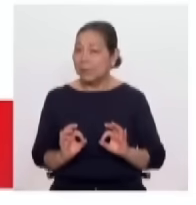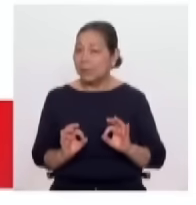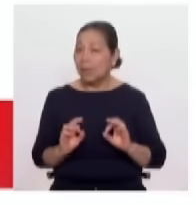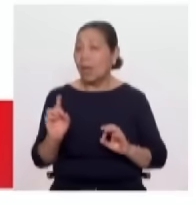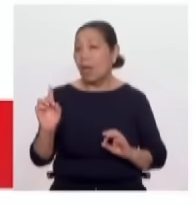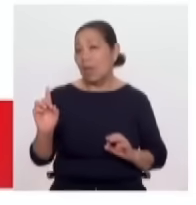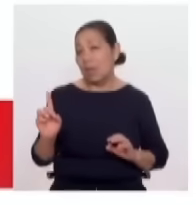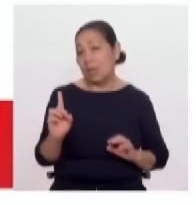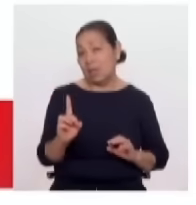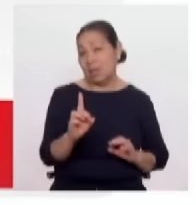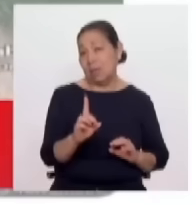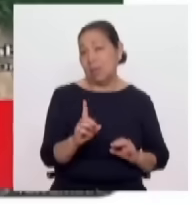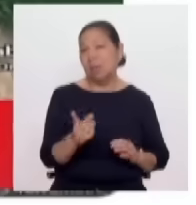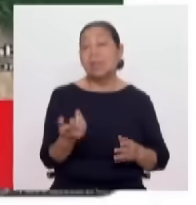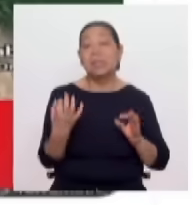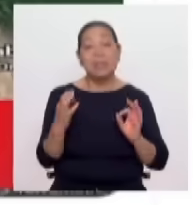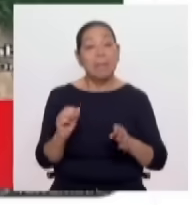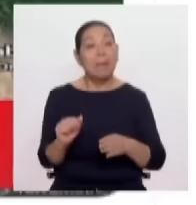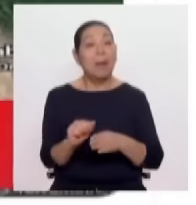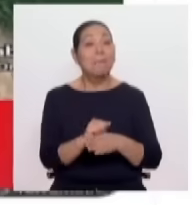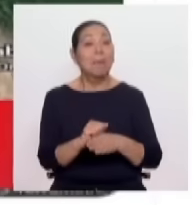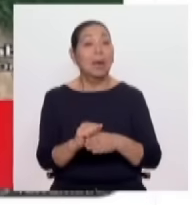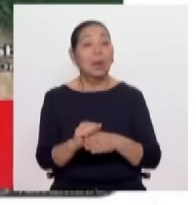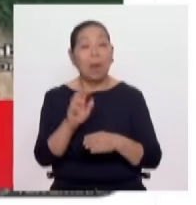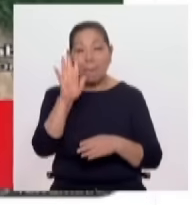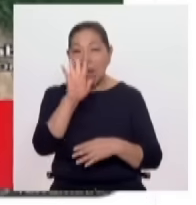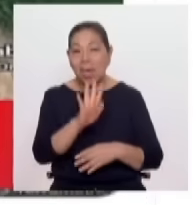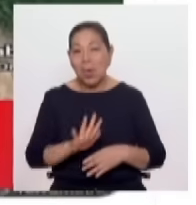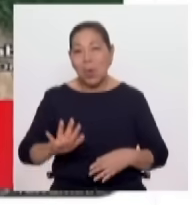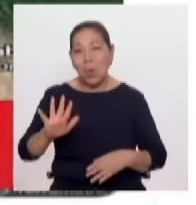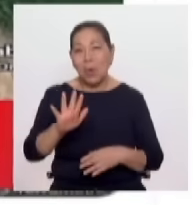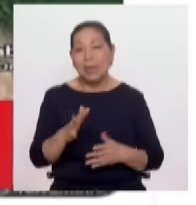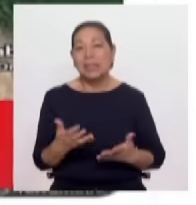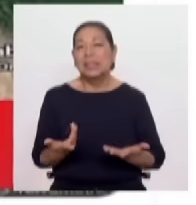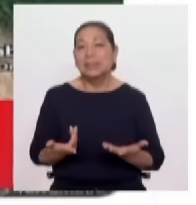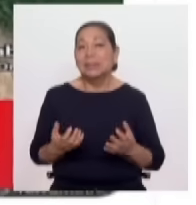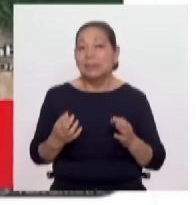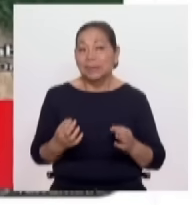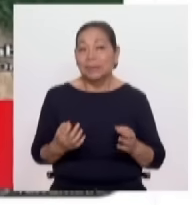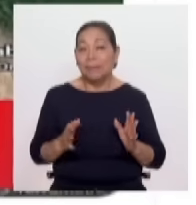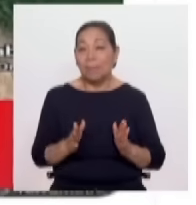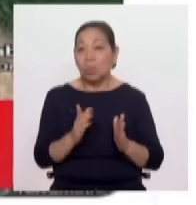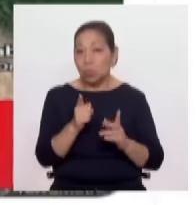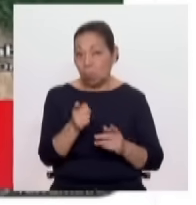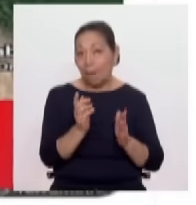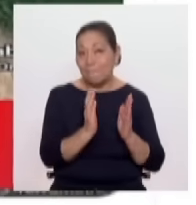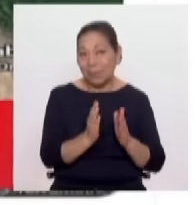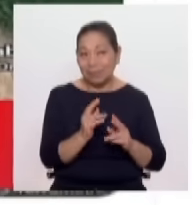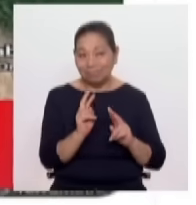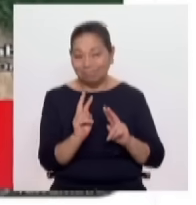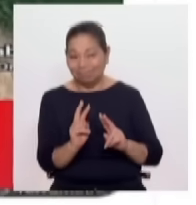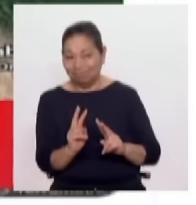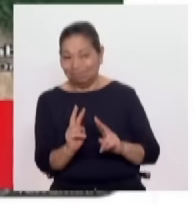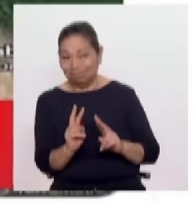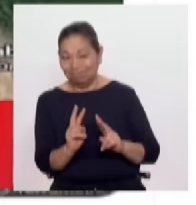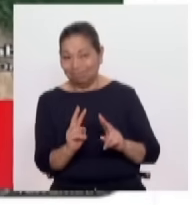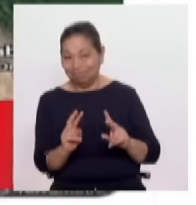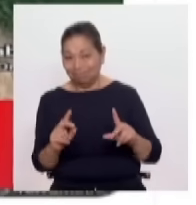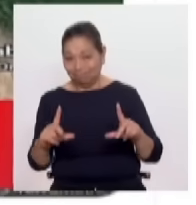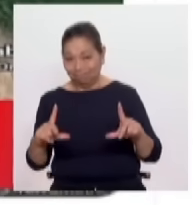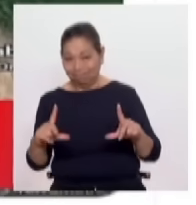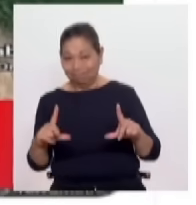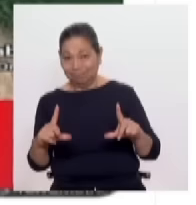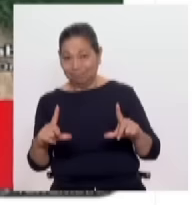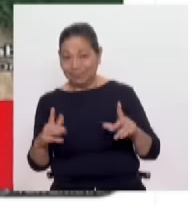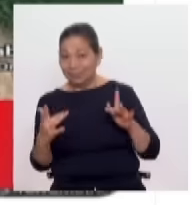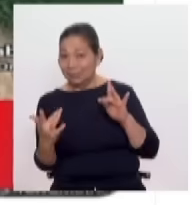en cada uno de los simulacros a nivel nacional que se realizan para estar preparados. Y ahí tenemos también una imagen a